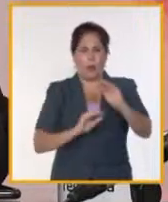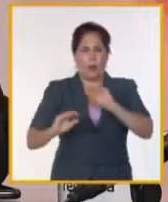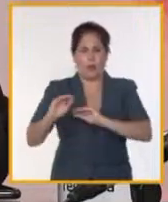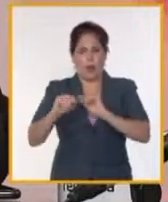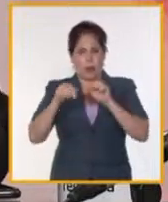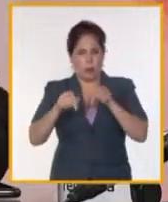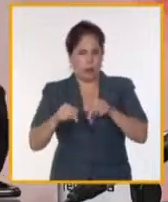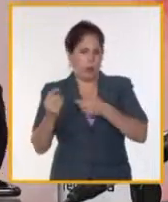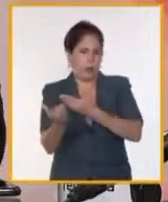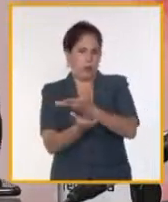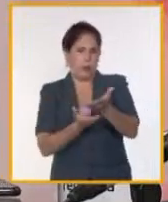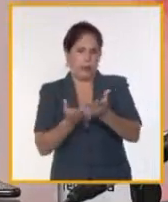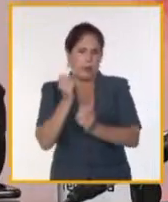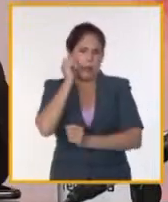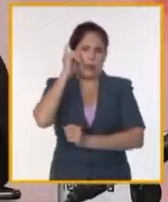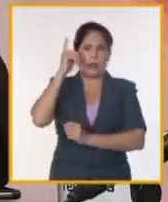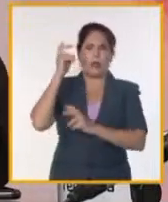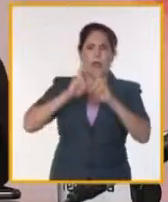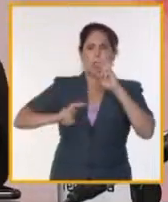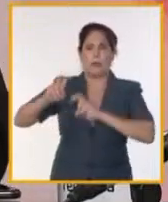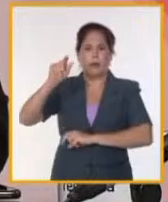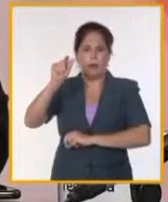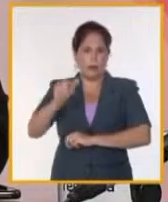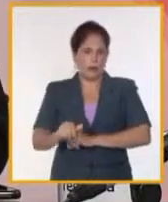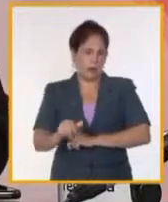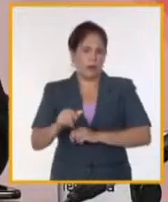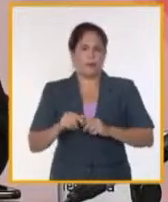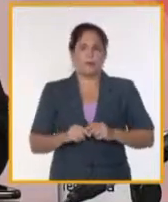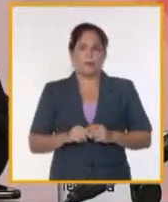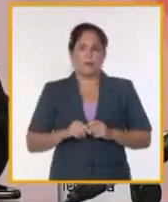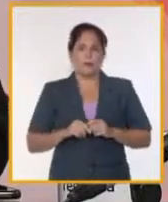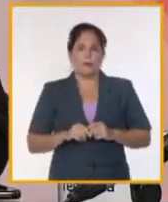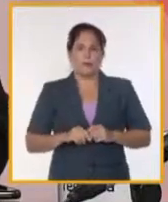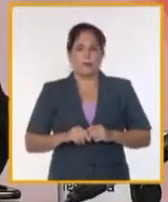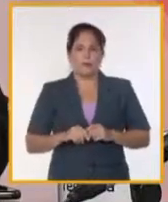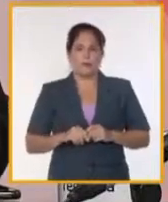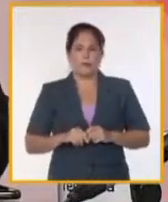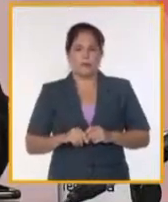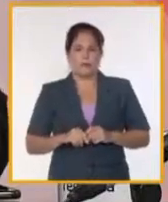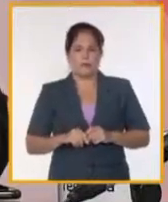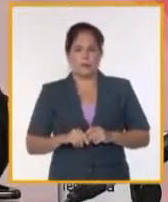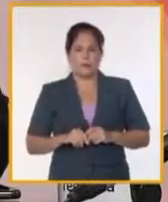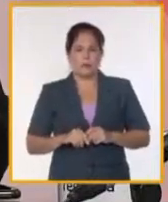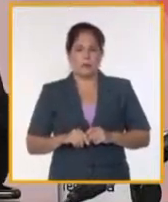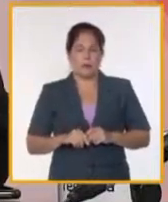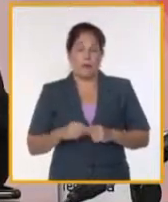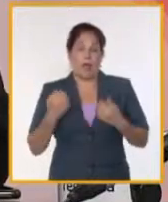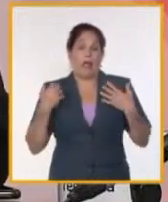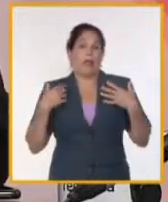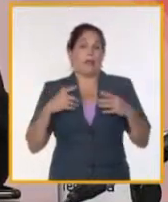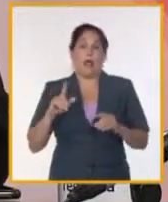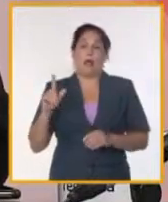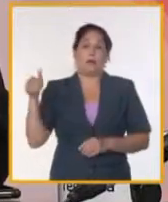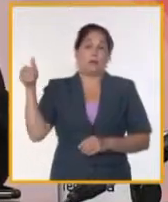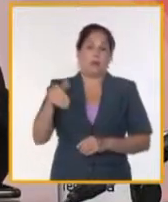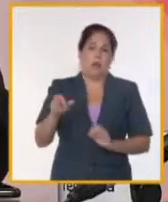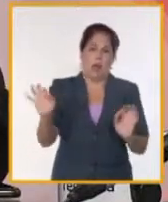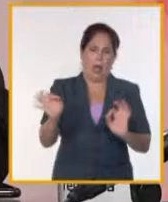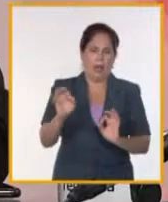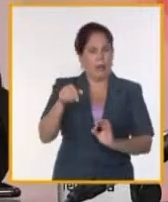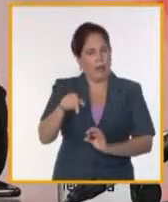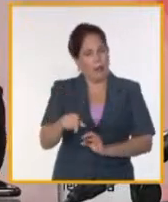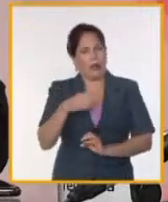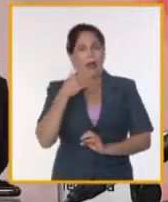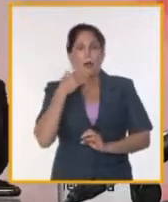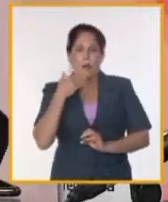esta tarde sobre este importante tema, un asunto del que hace bastante rato no hablamos en nuestra mesa. ¿Cómo anda